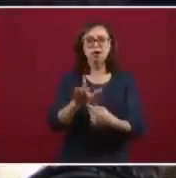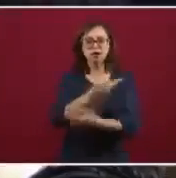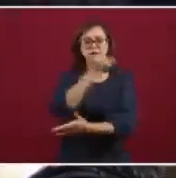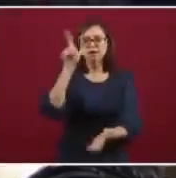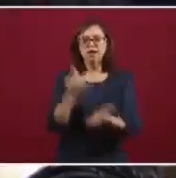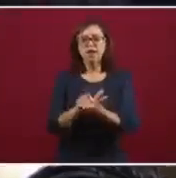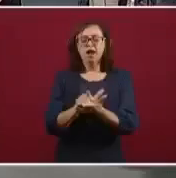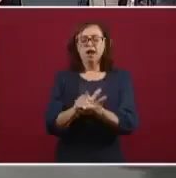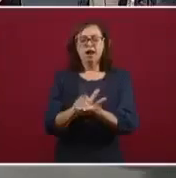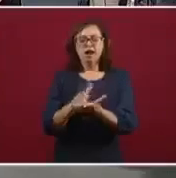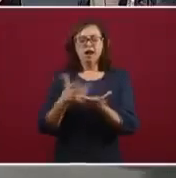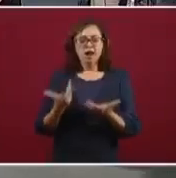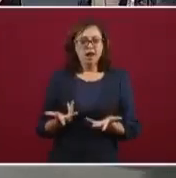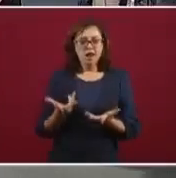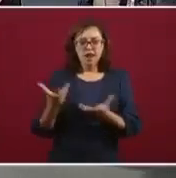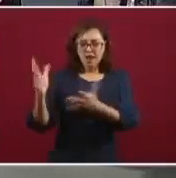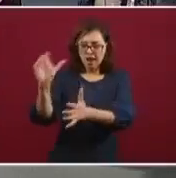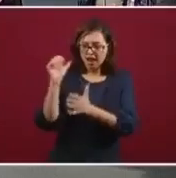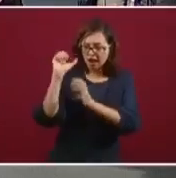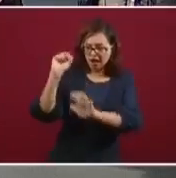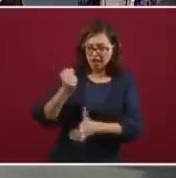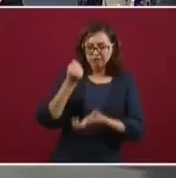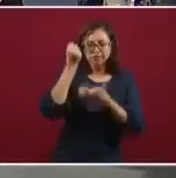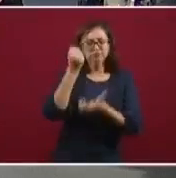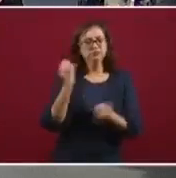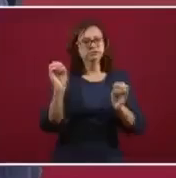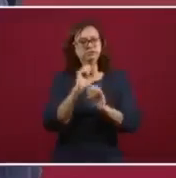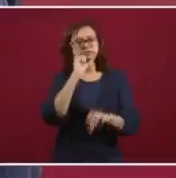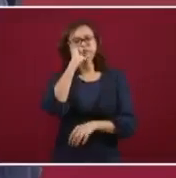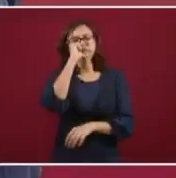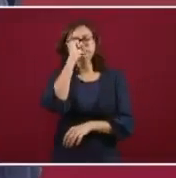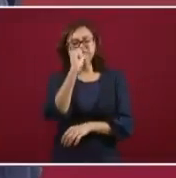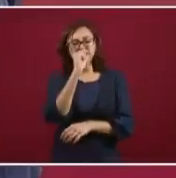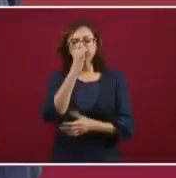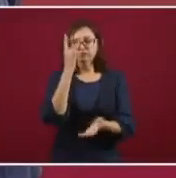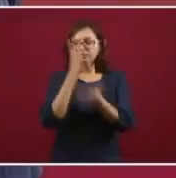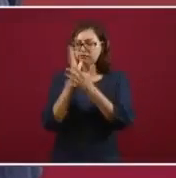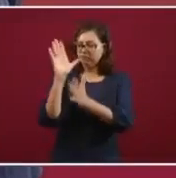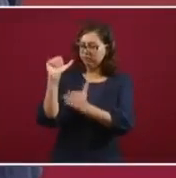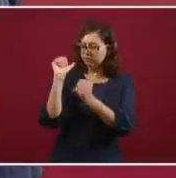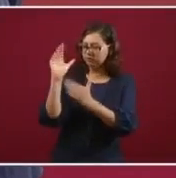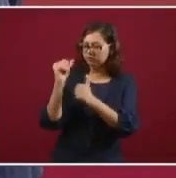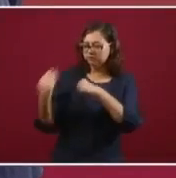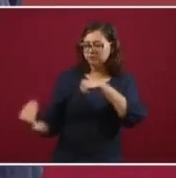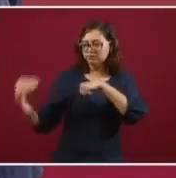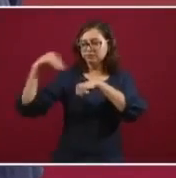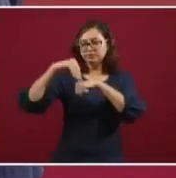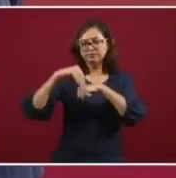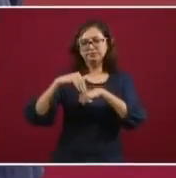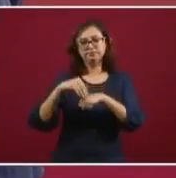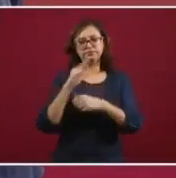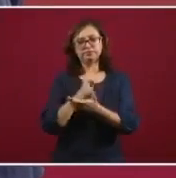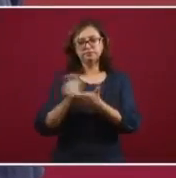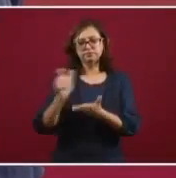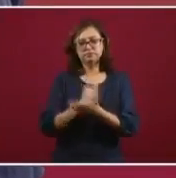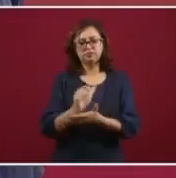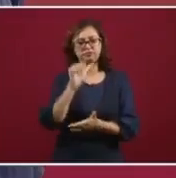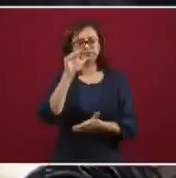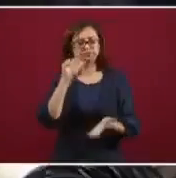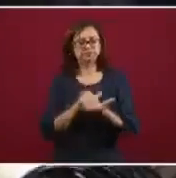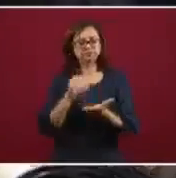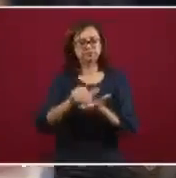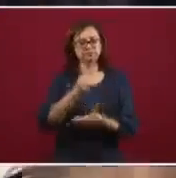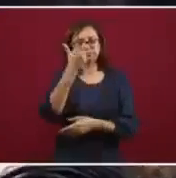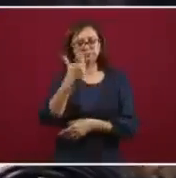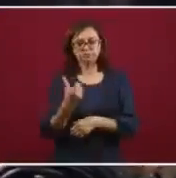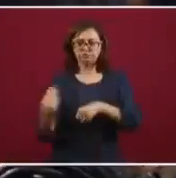ley de ingresos, porque la ley de ingresos solo contempla una recaudación adicional, ingresos tributarios por 6 mil millones